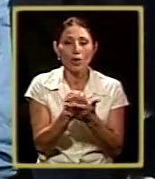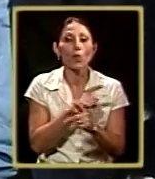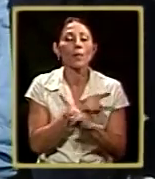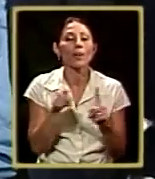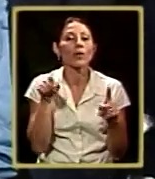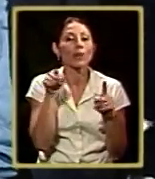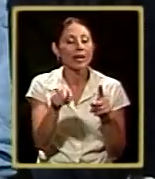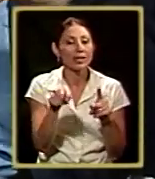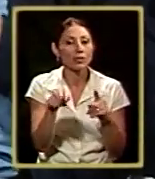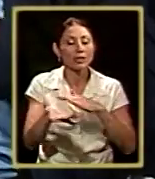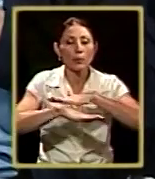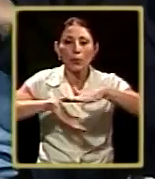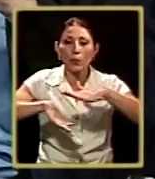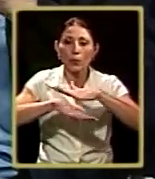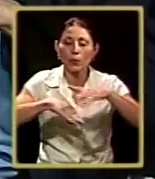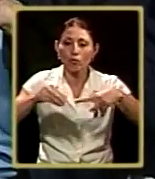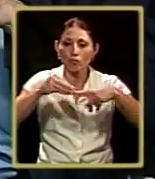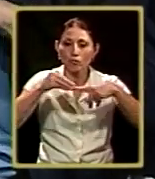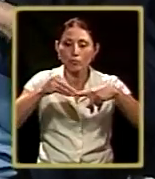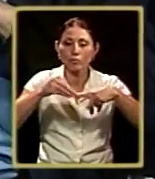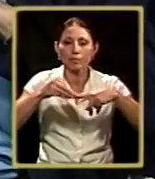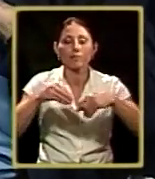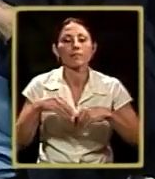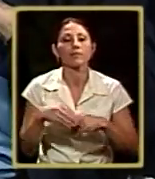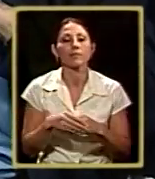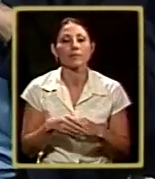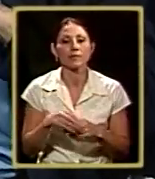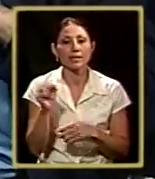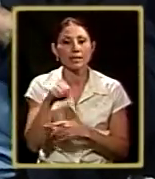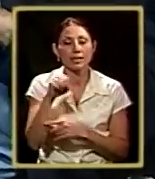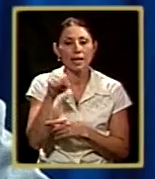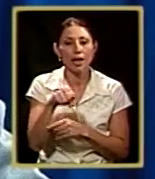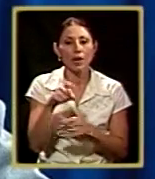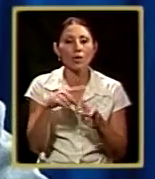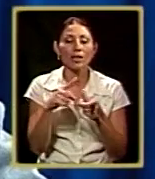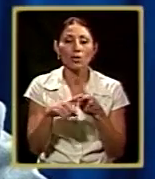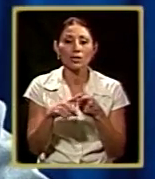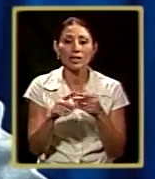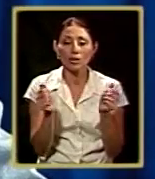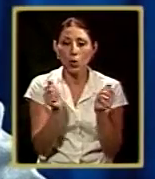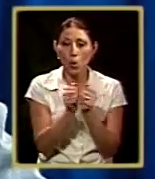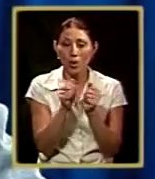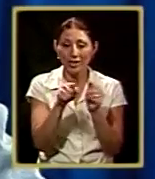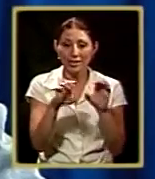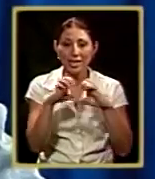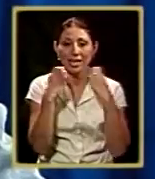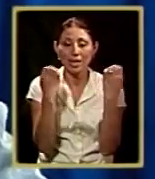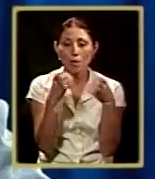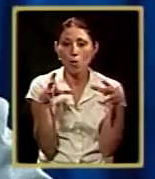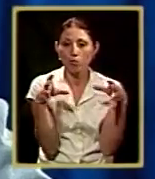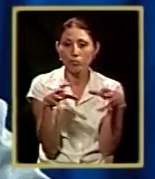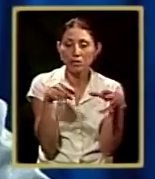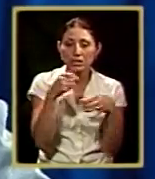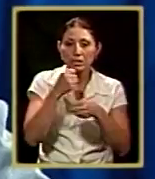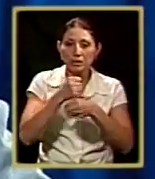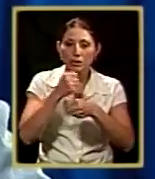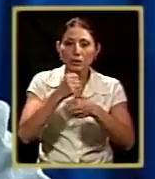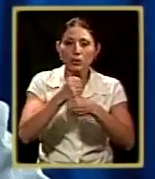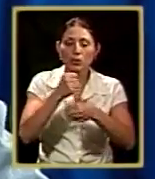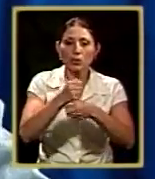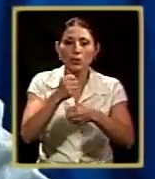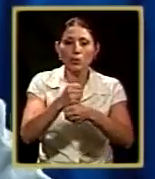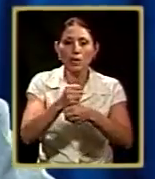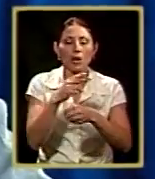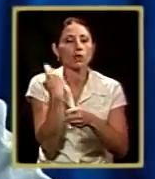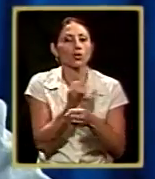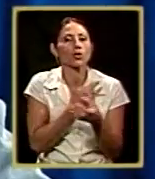marco fundamental de la mayor parte de las cosas. Claro. Entonces, con este equipo hemos venido trabajando, estamos